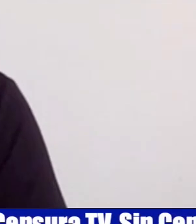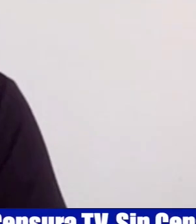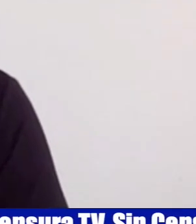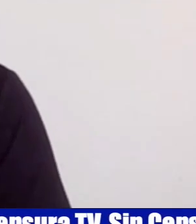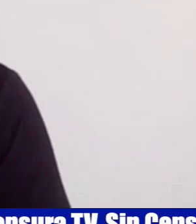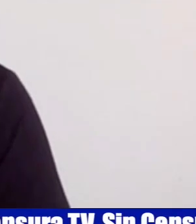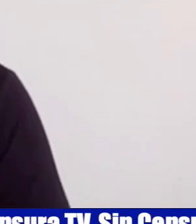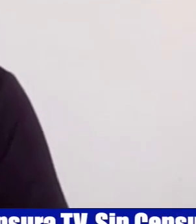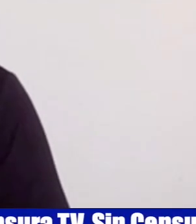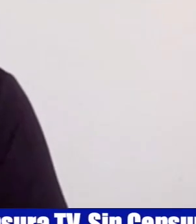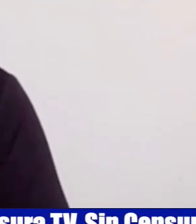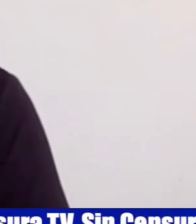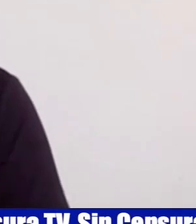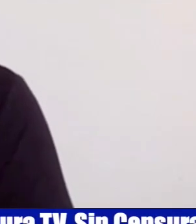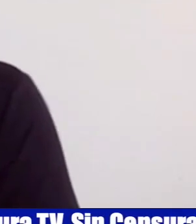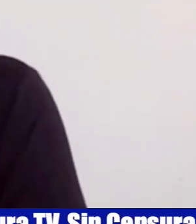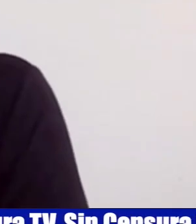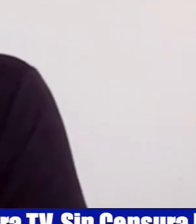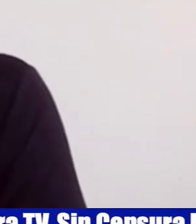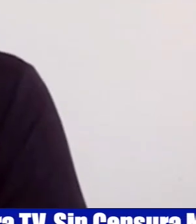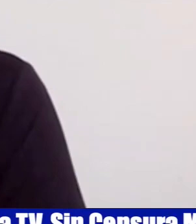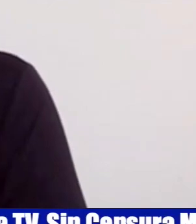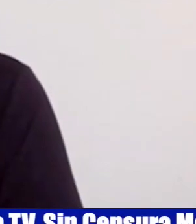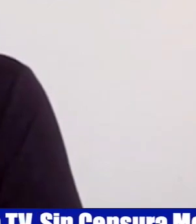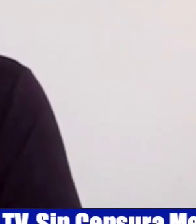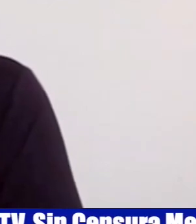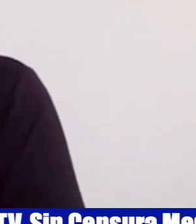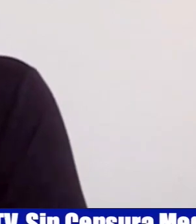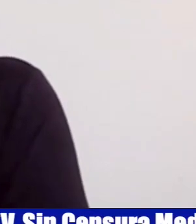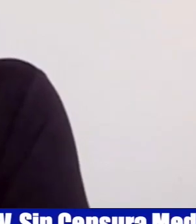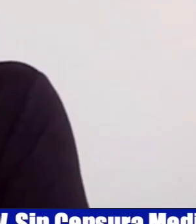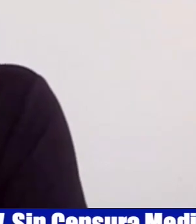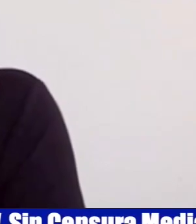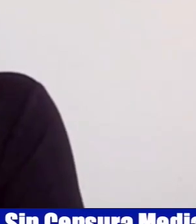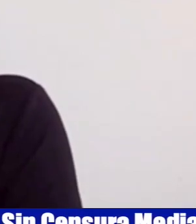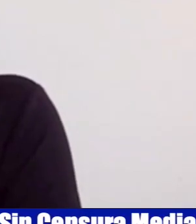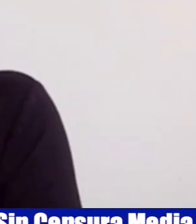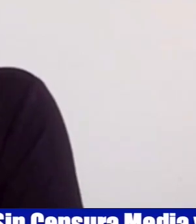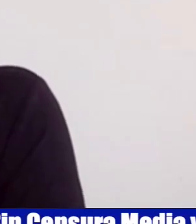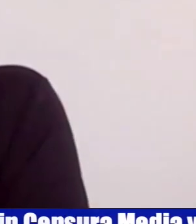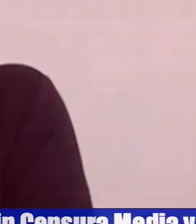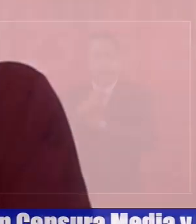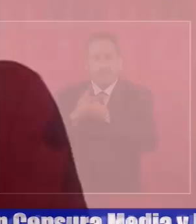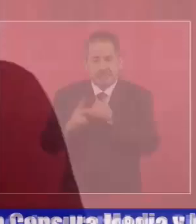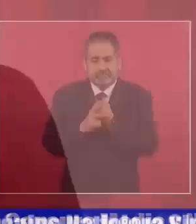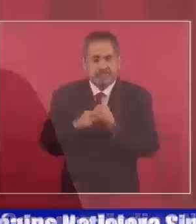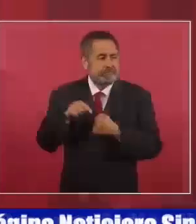López Obrador jamás ha defendido judicialmente a nadie, ¿no? Cuando